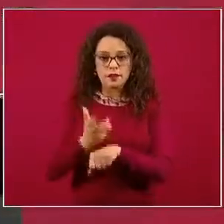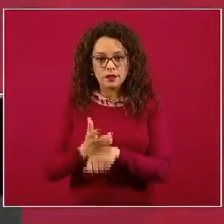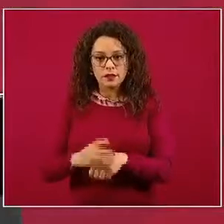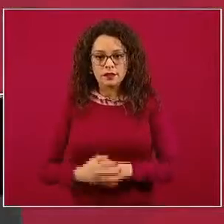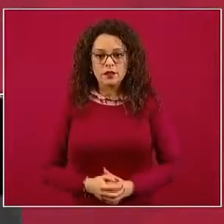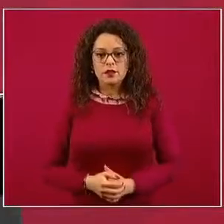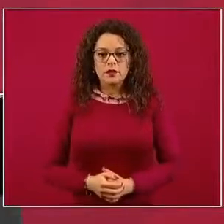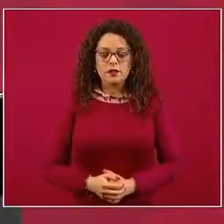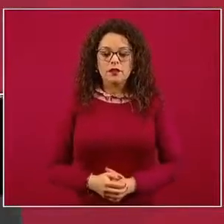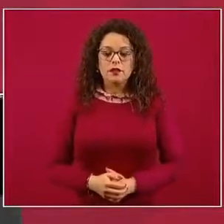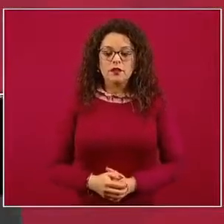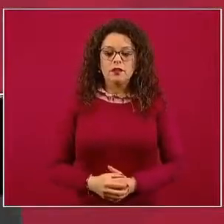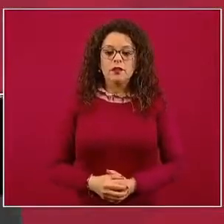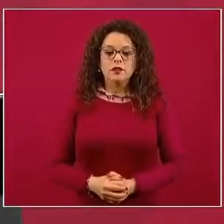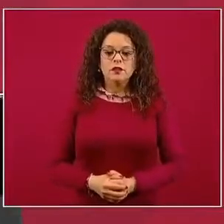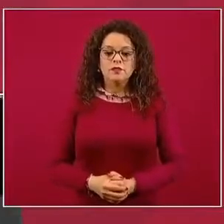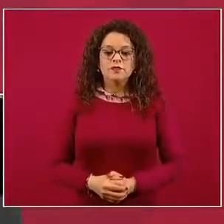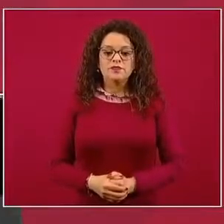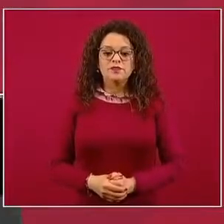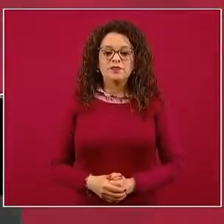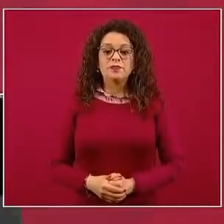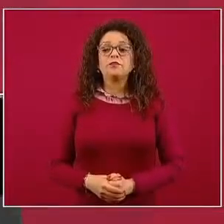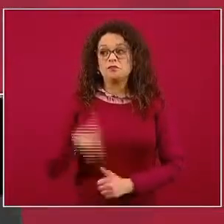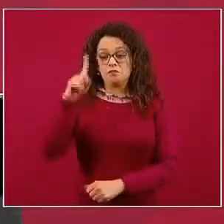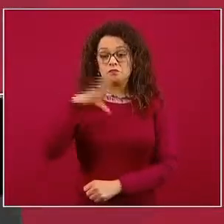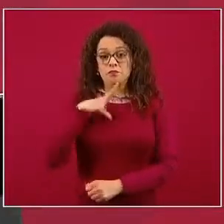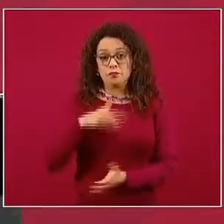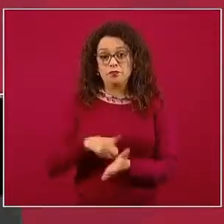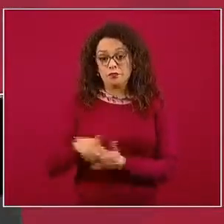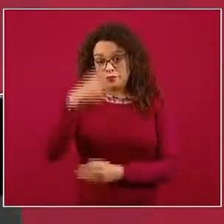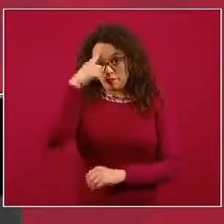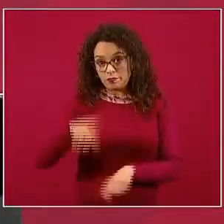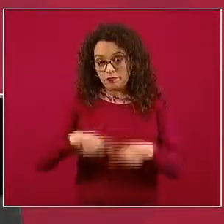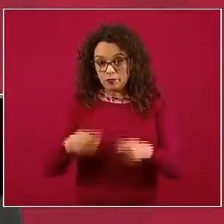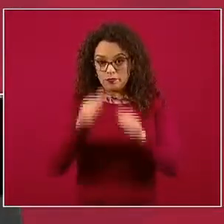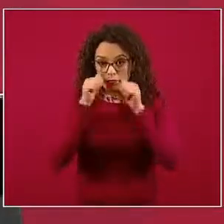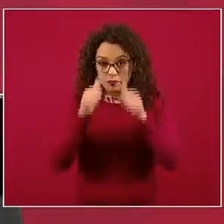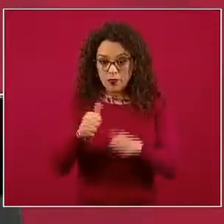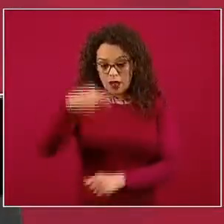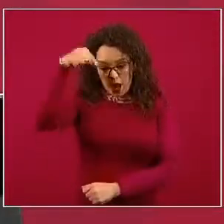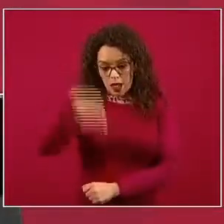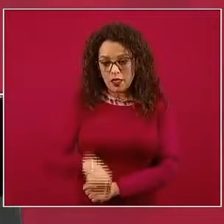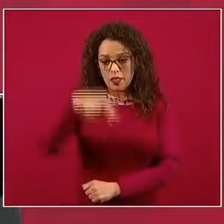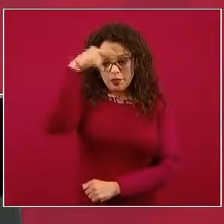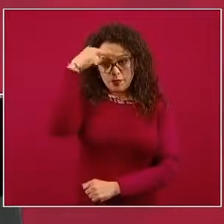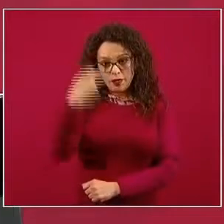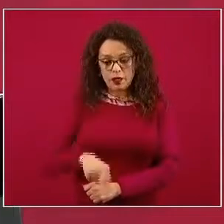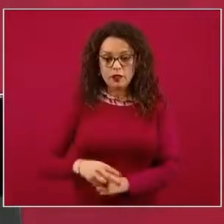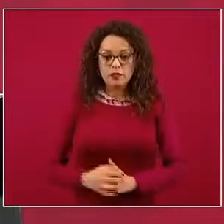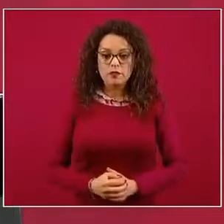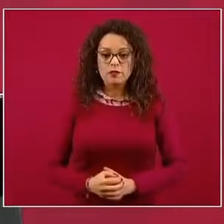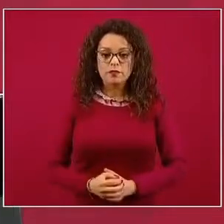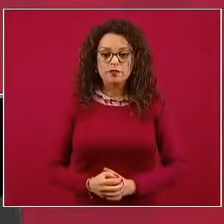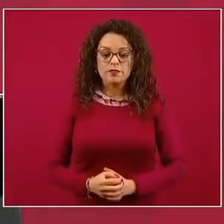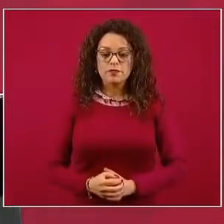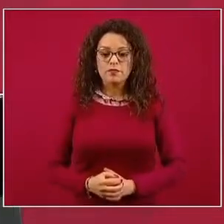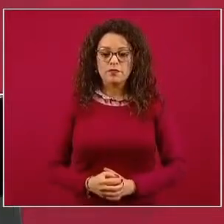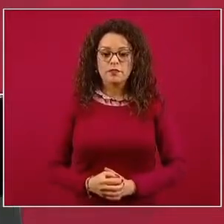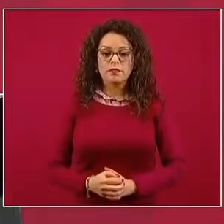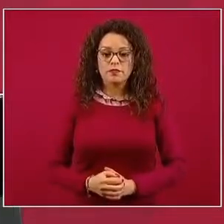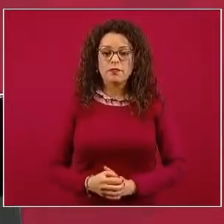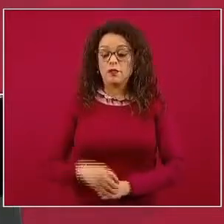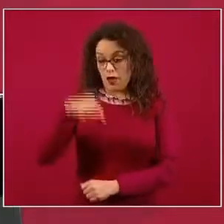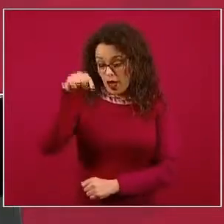en Estados Unidos, pero es mexicana, en principio tiene derecho a la atención de la salud en México. No podemos, desde luego, desde el Gobierno de